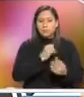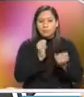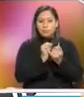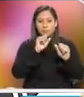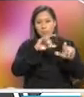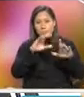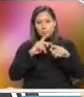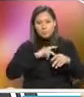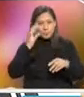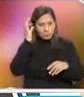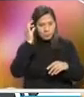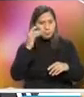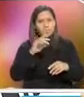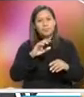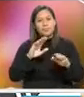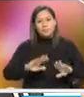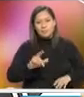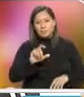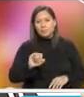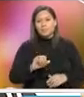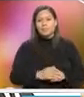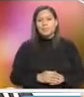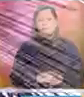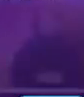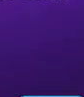brillo al cabello y así lucir con estilo.